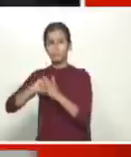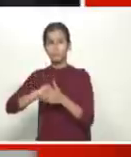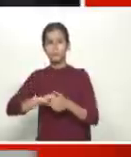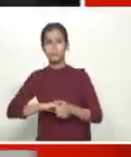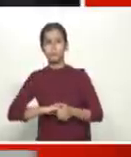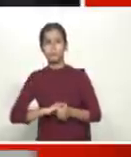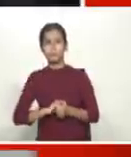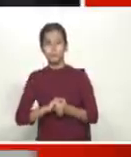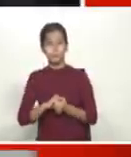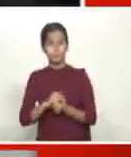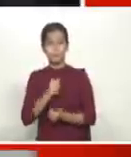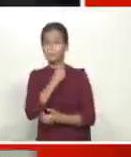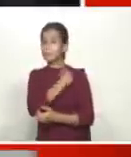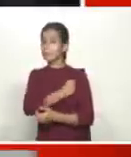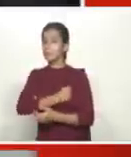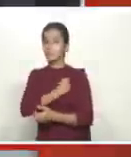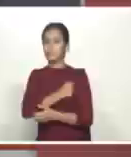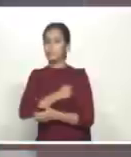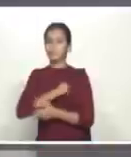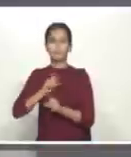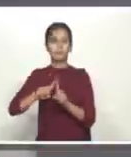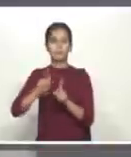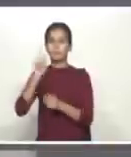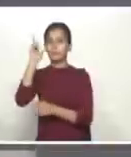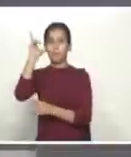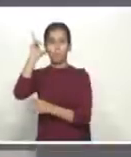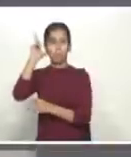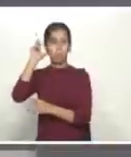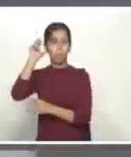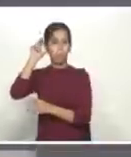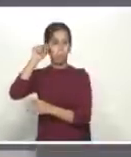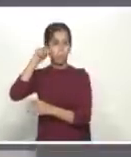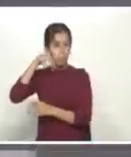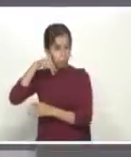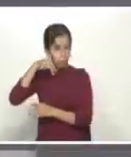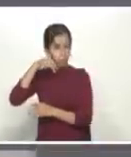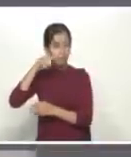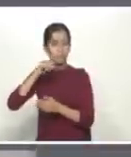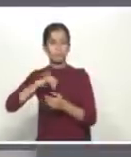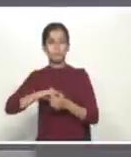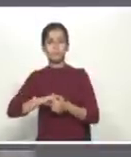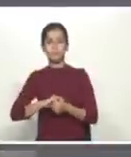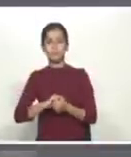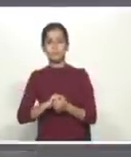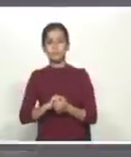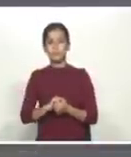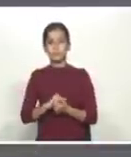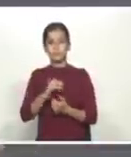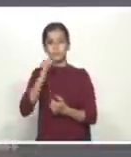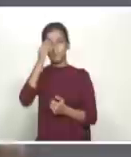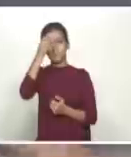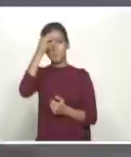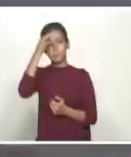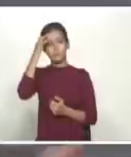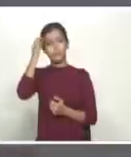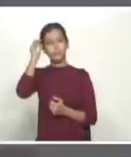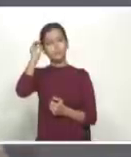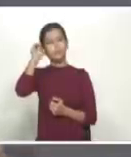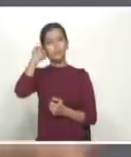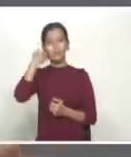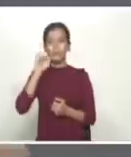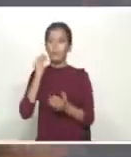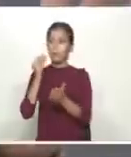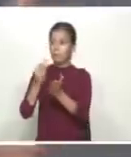el objetivo de ese tipo de... que todo lo privatiza. Puertos, carreteras, aeropuertos,